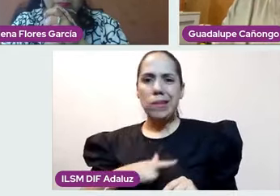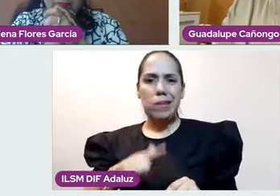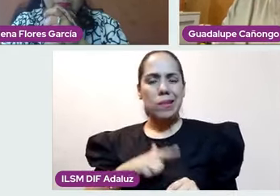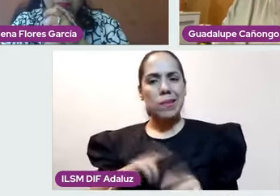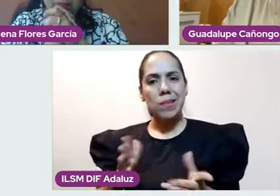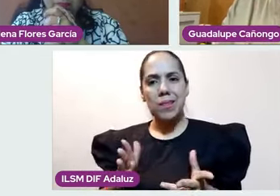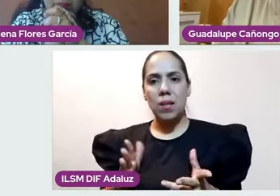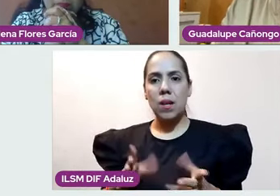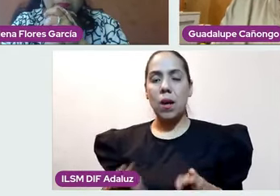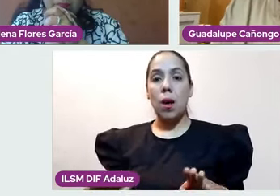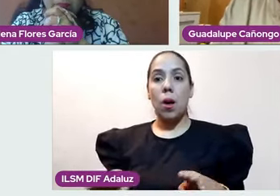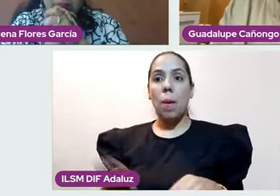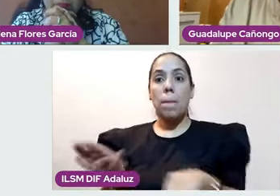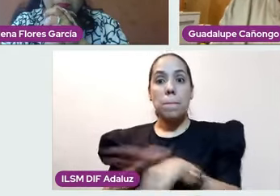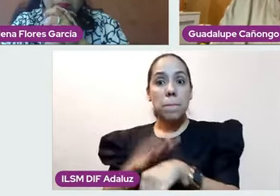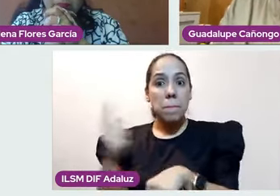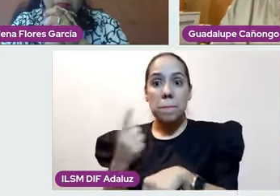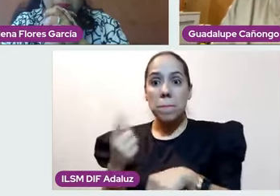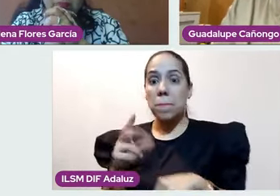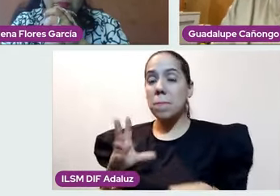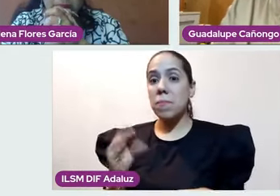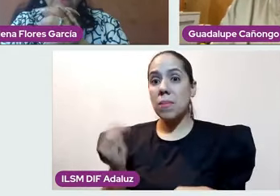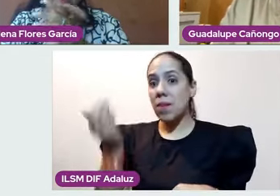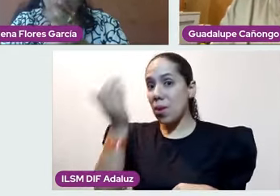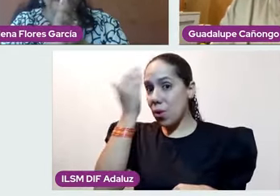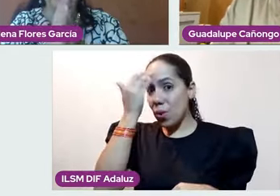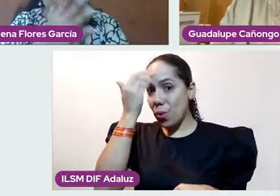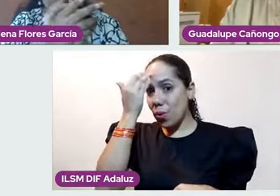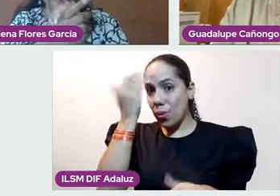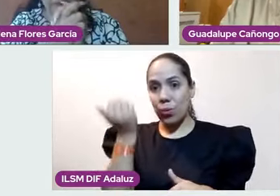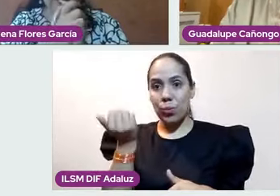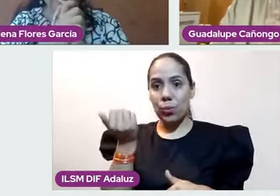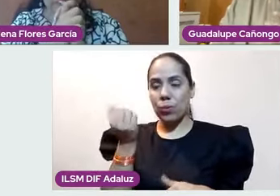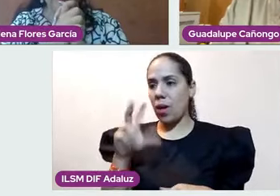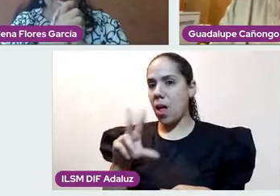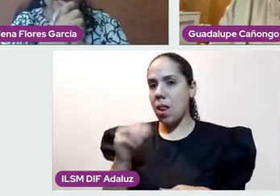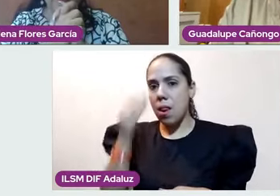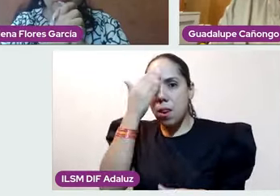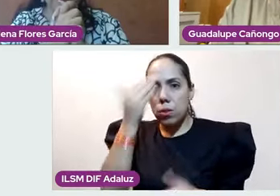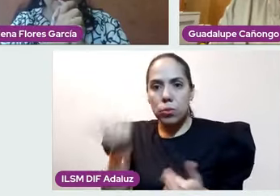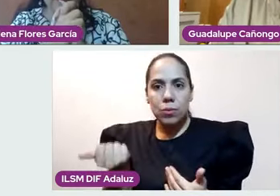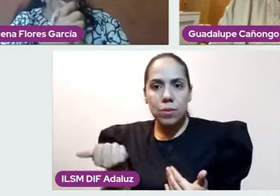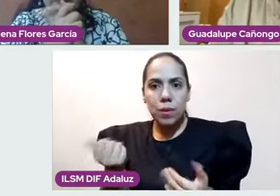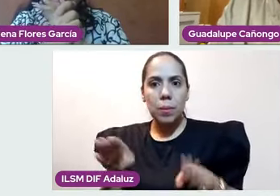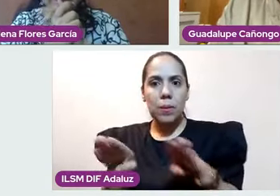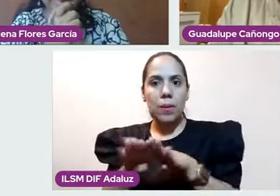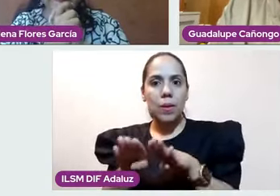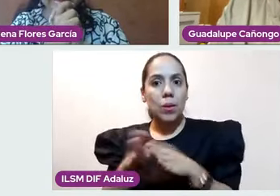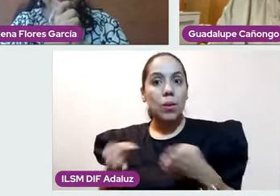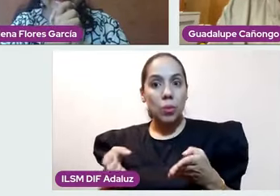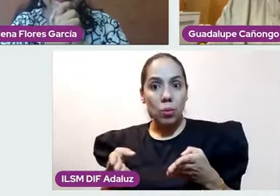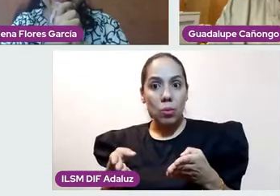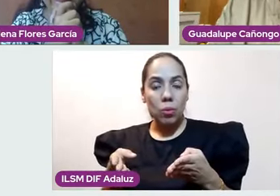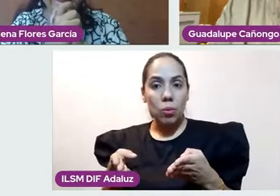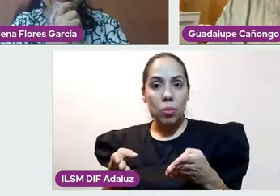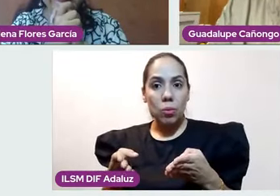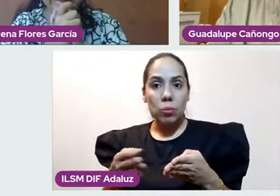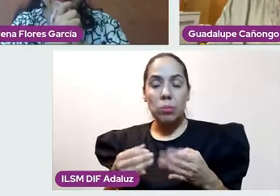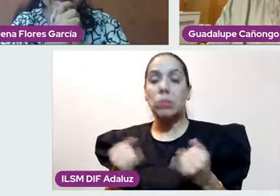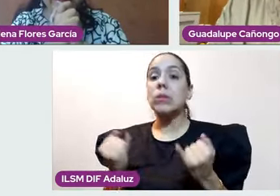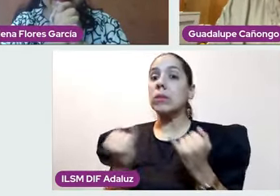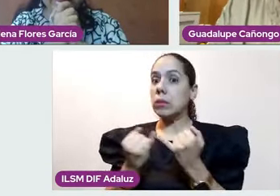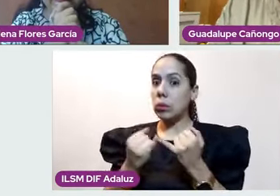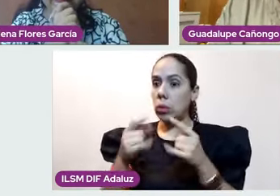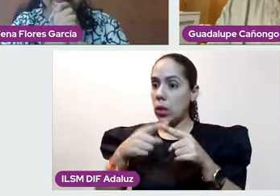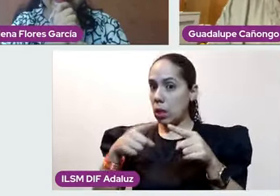la falta de expertise se puede presentar en cualquier otra etapa. De verdad, y los que bien decíamos, o sea,